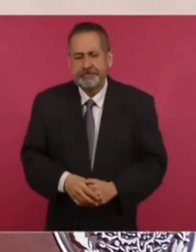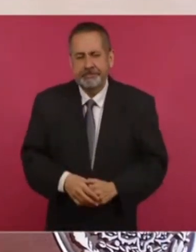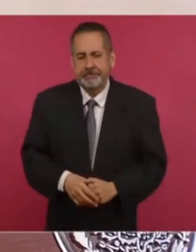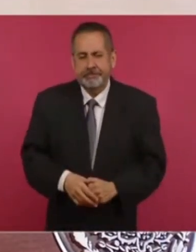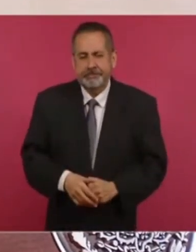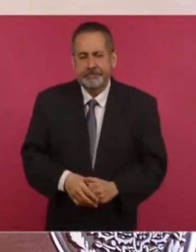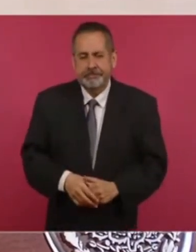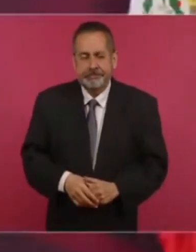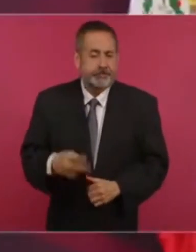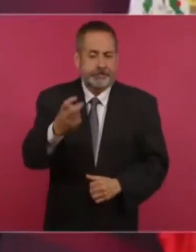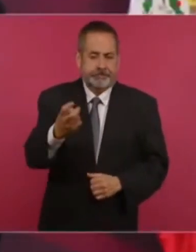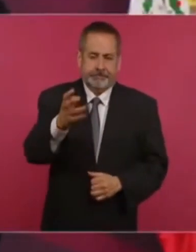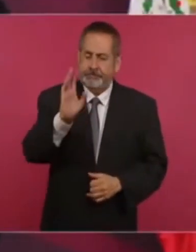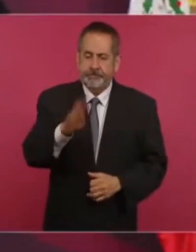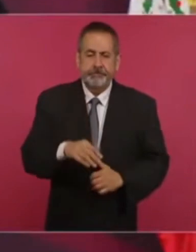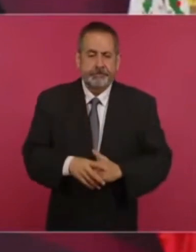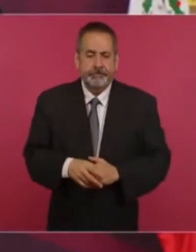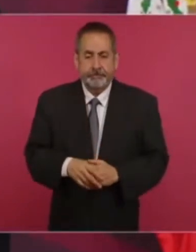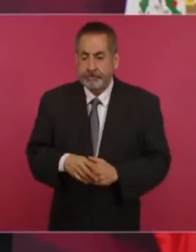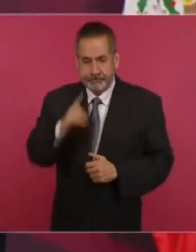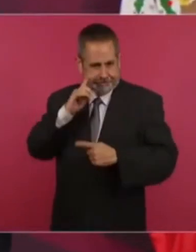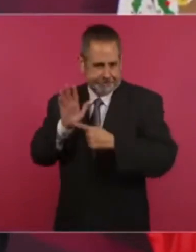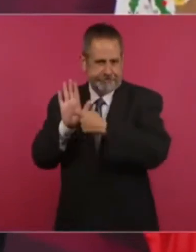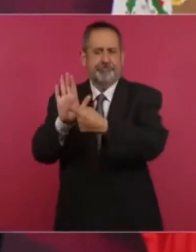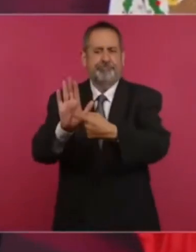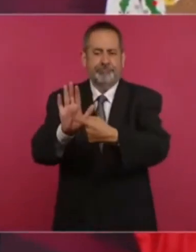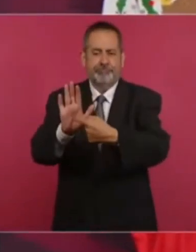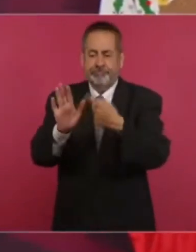Por eso. Es decir, la gente,